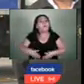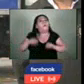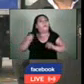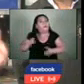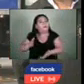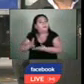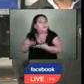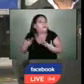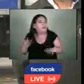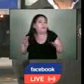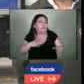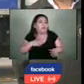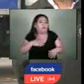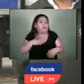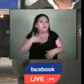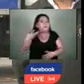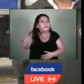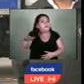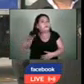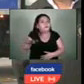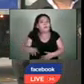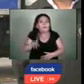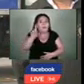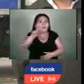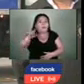a representar una cifra cerca de